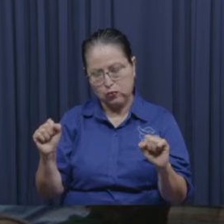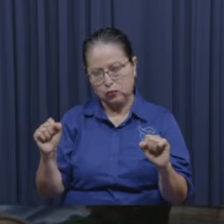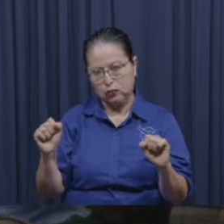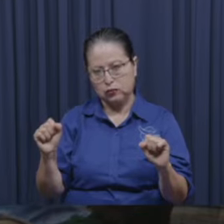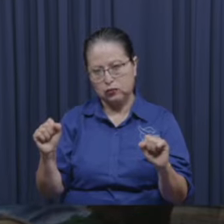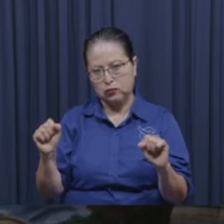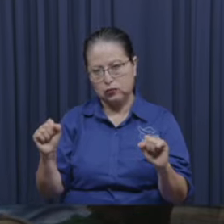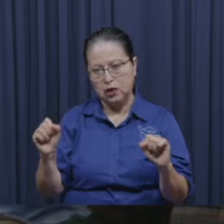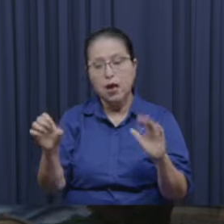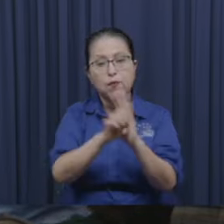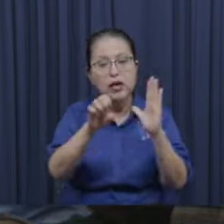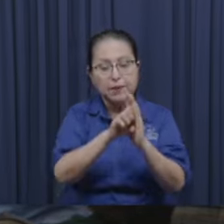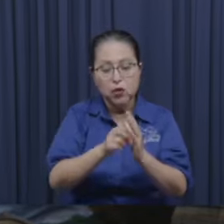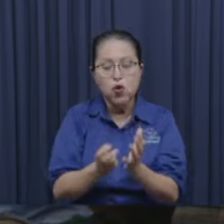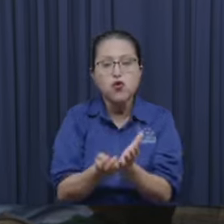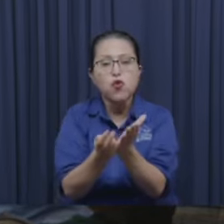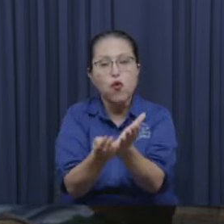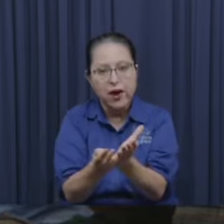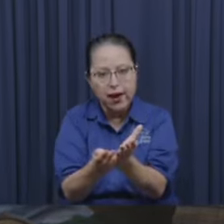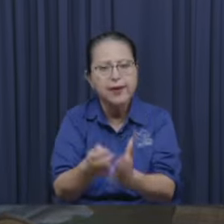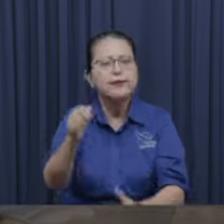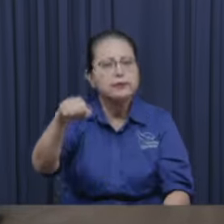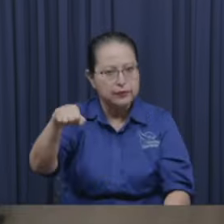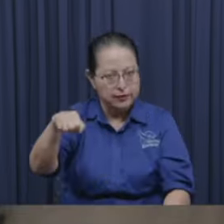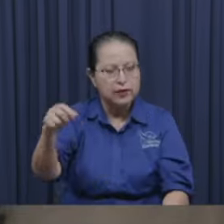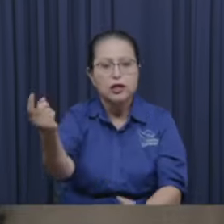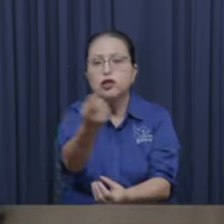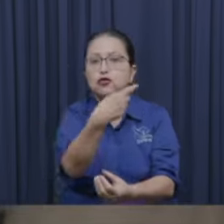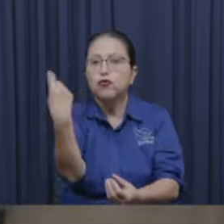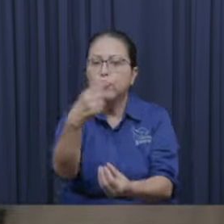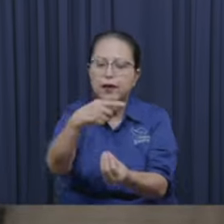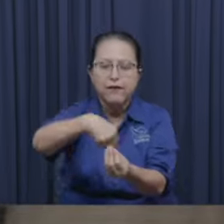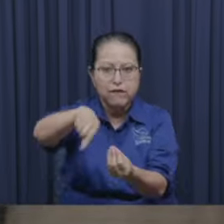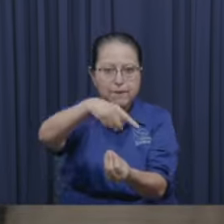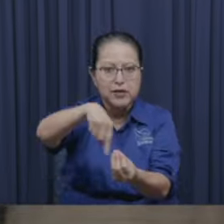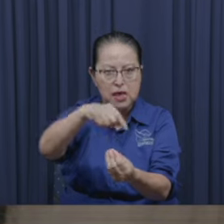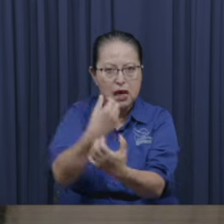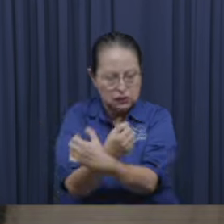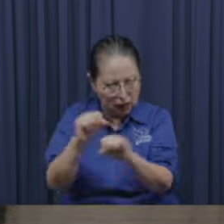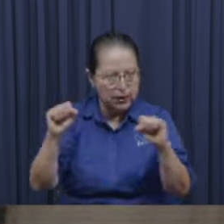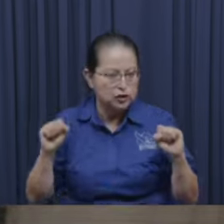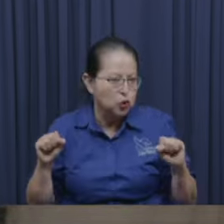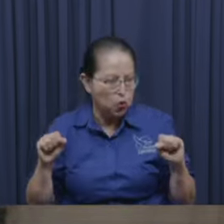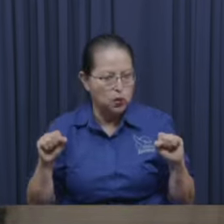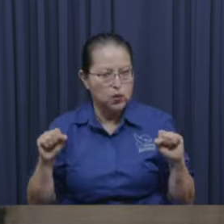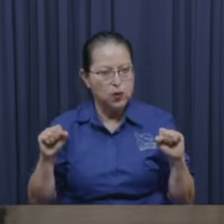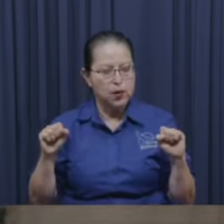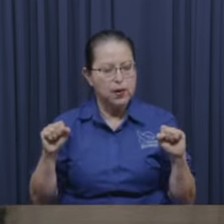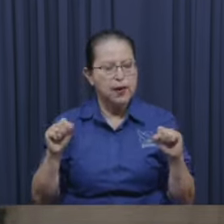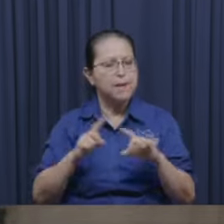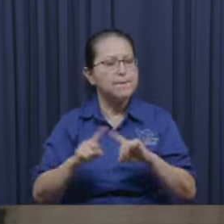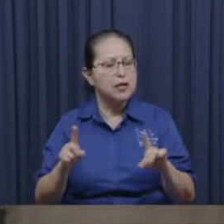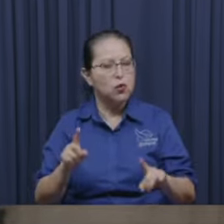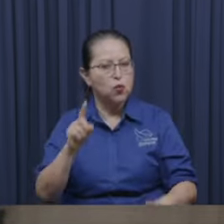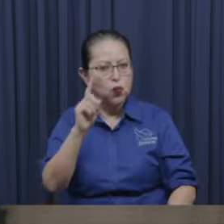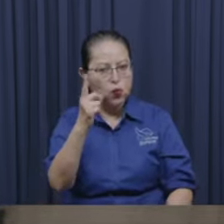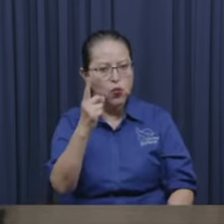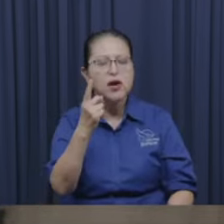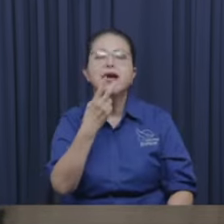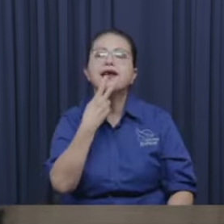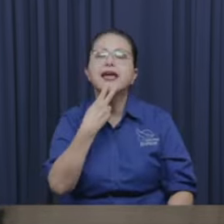Noé se salvó él y toda su familia sí o no sin embargo uno de sus hijos